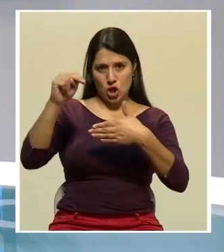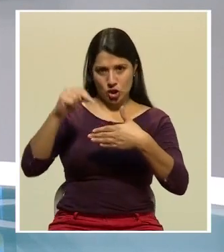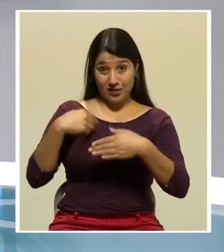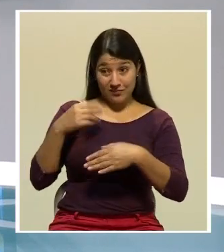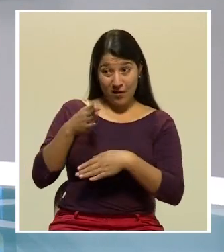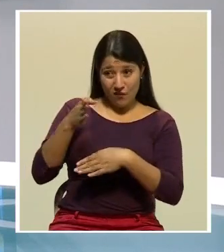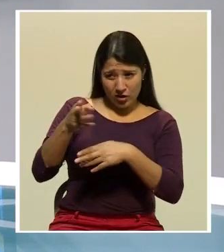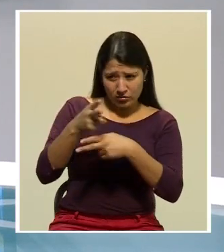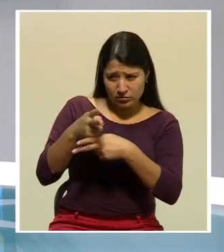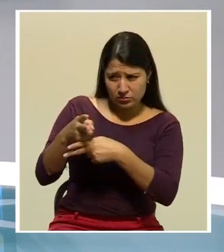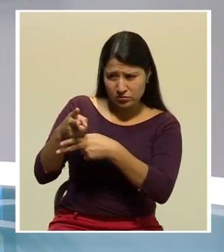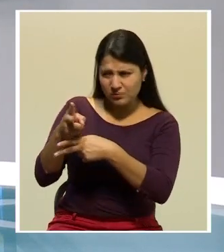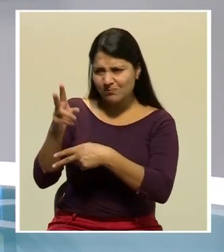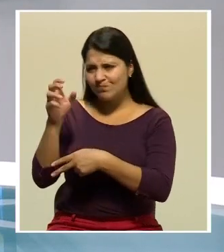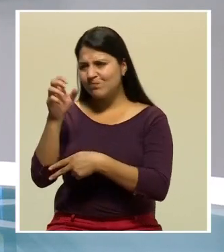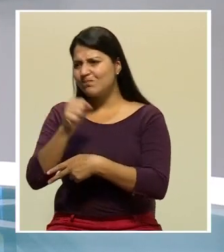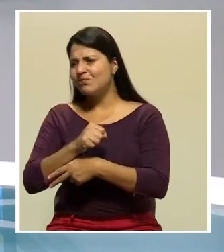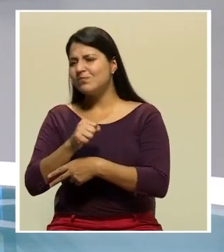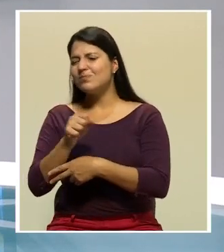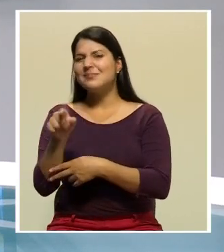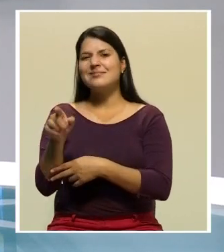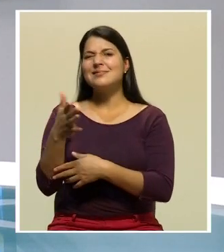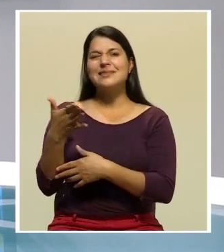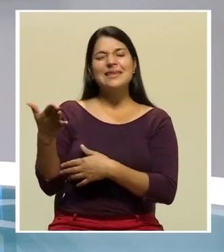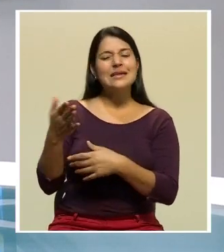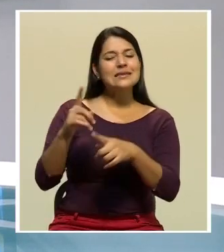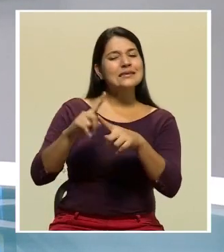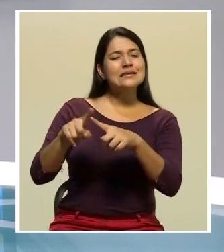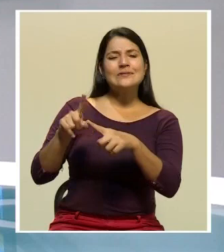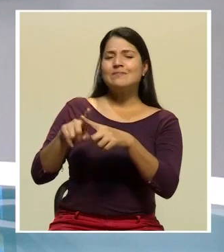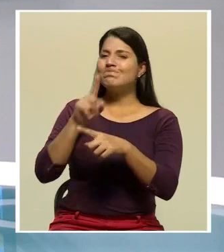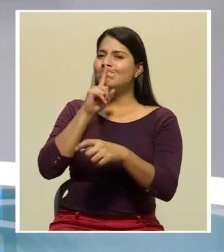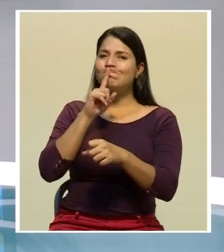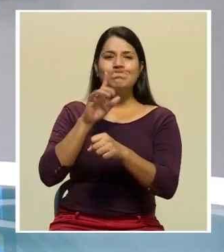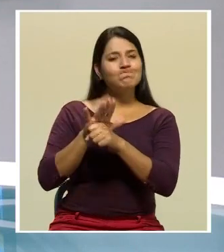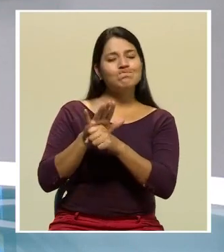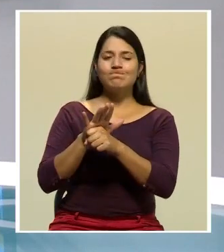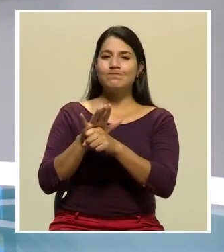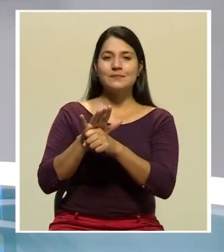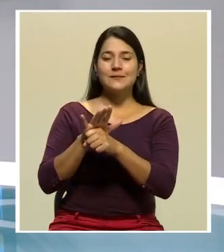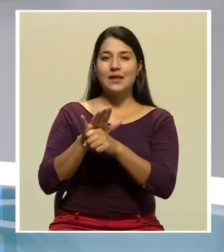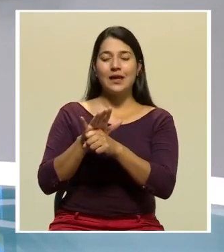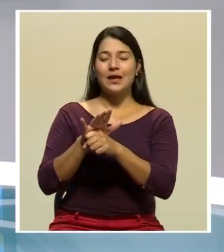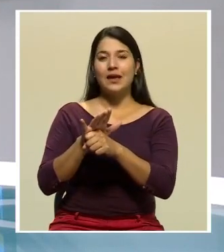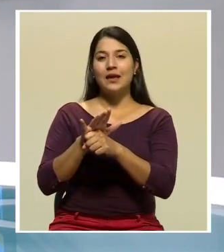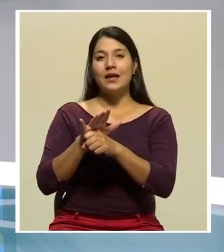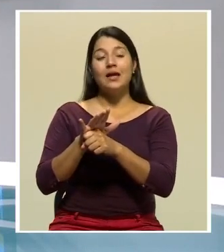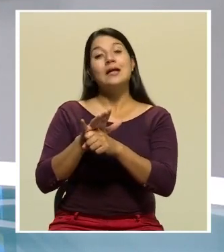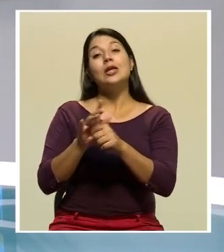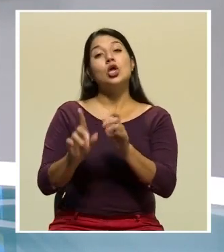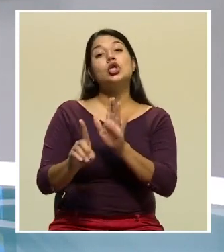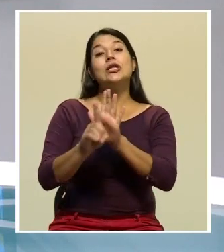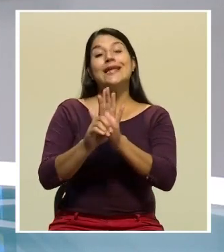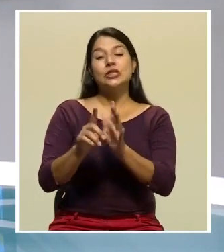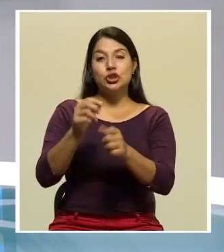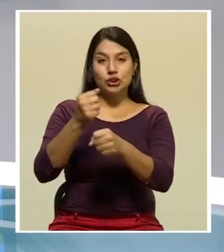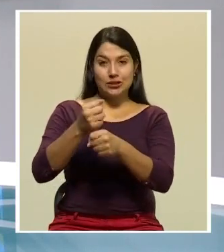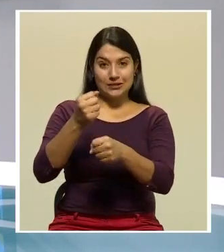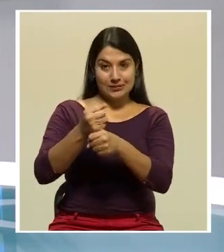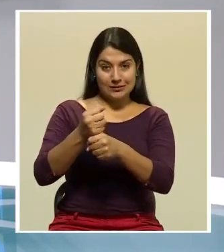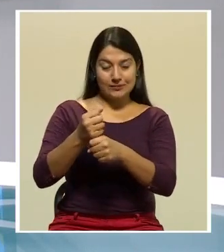revisión se encontraron una serie de irregularidades e incumplimientos de los derechos